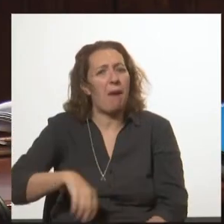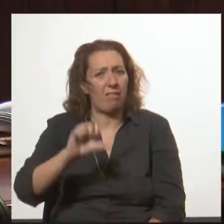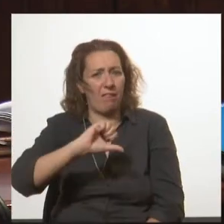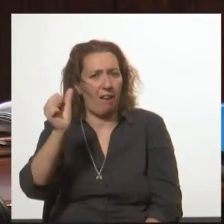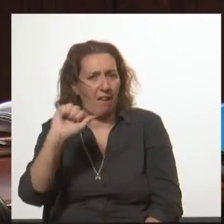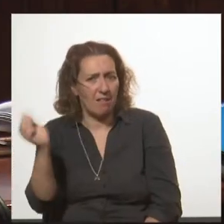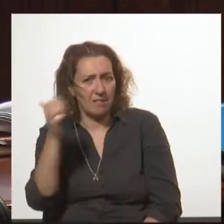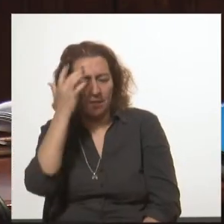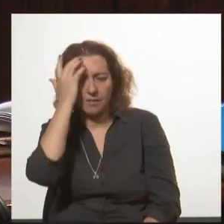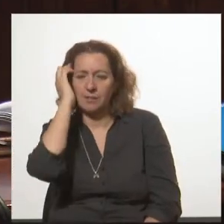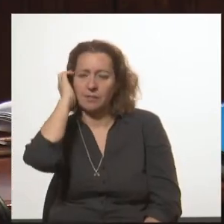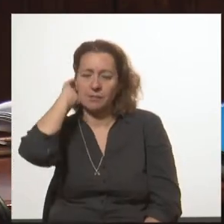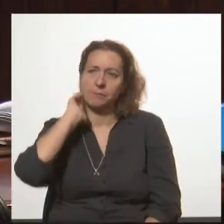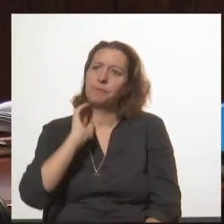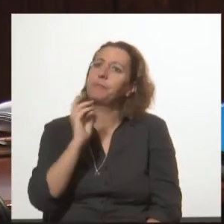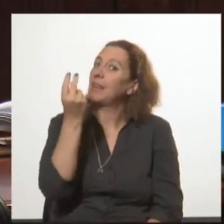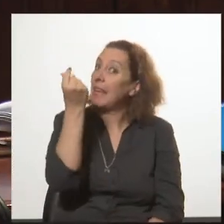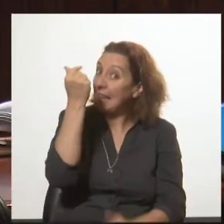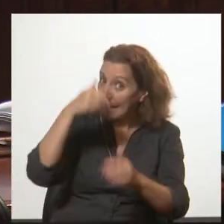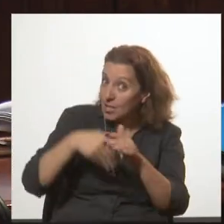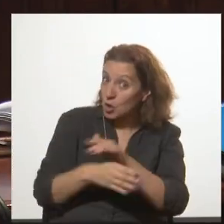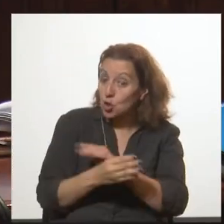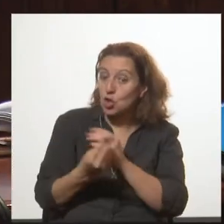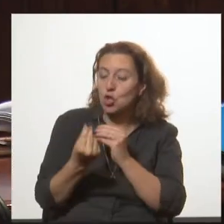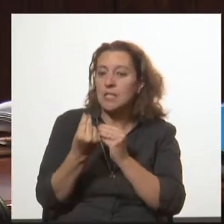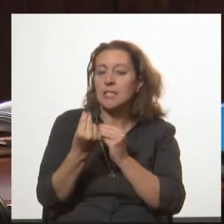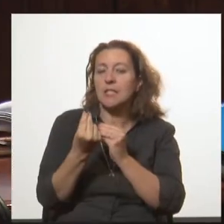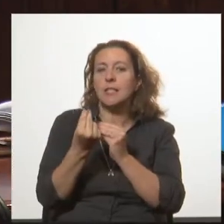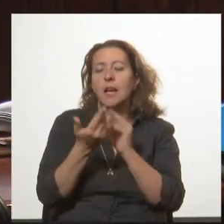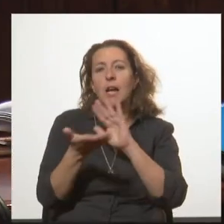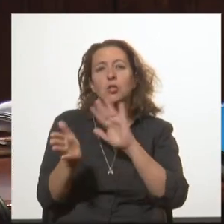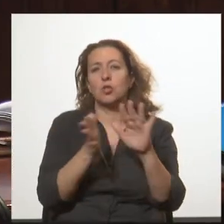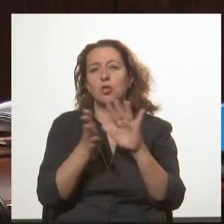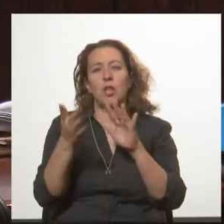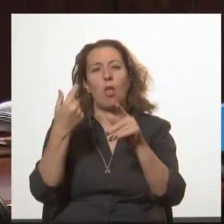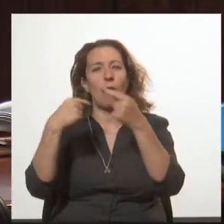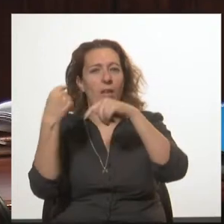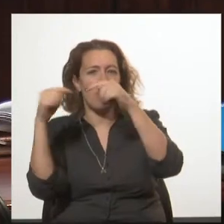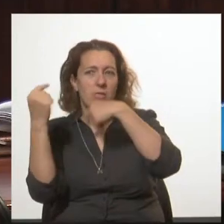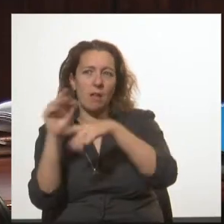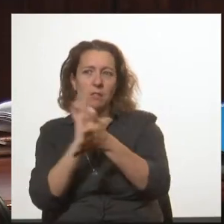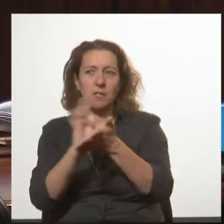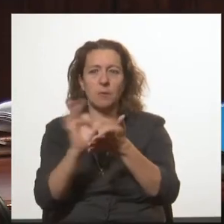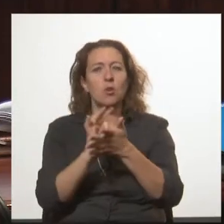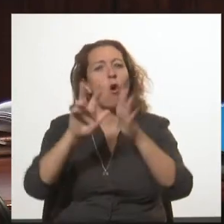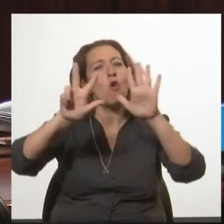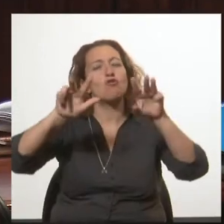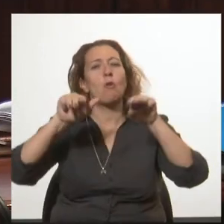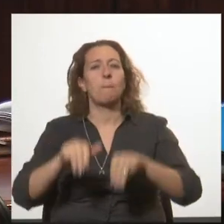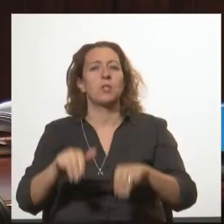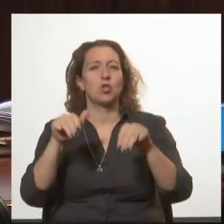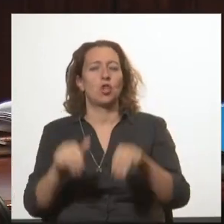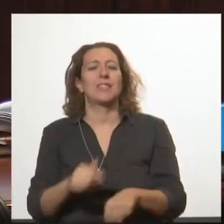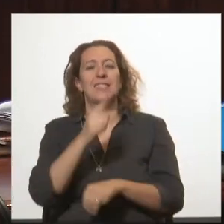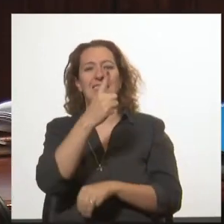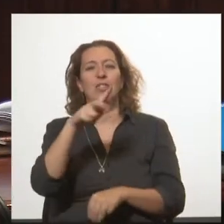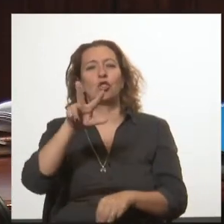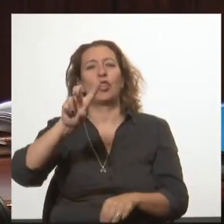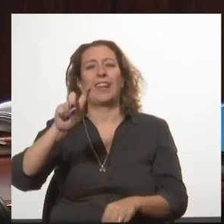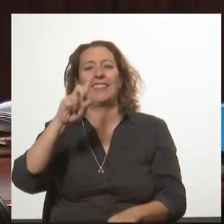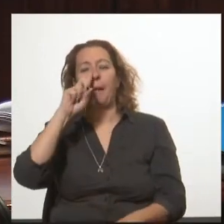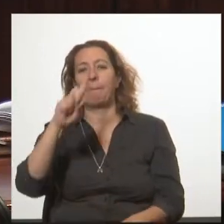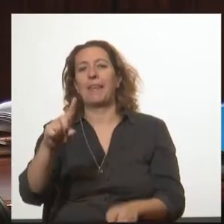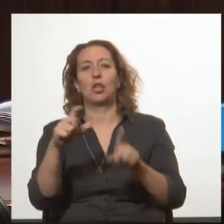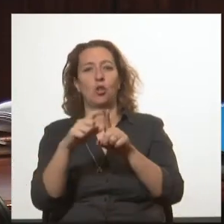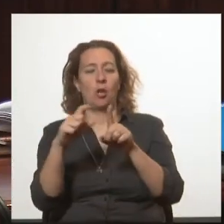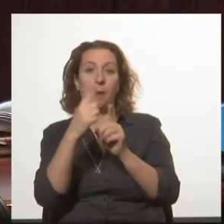en cuanto a los ingresos asociados a sobre ventas de servicios se estimaban en 8 millones 130 mil dólares por año de